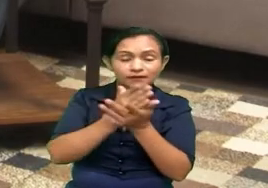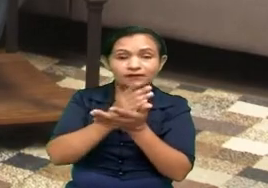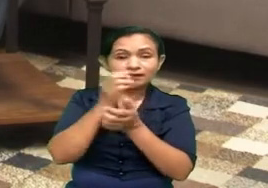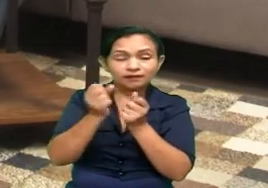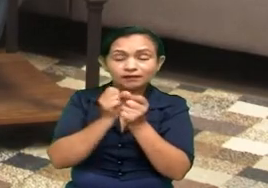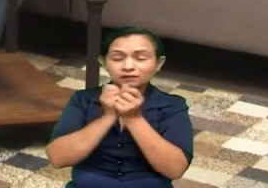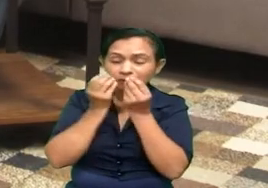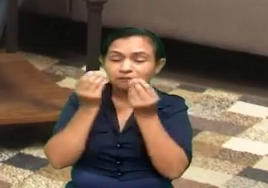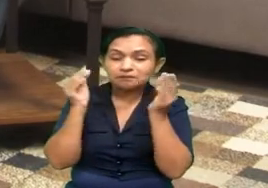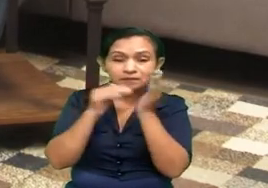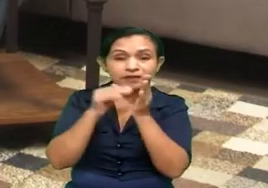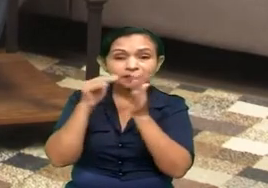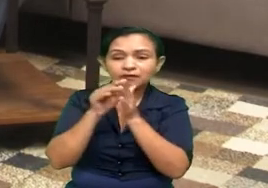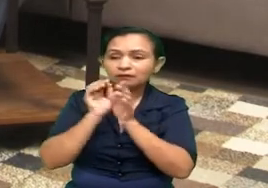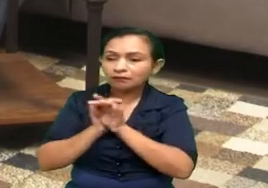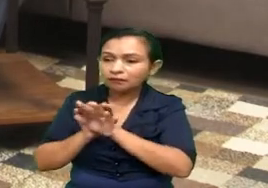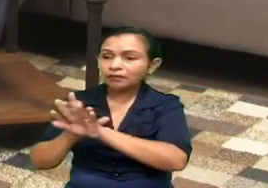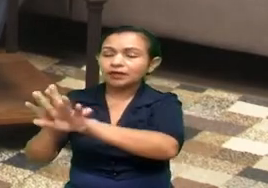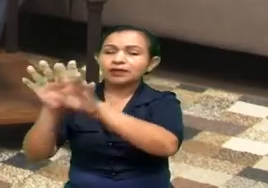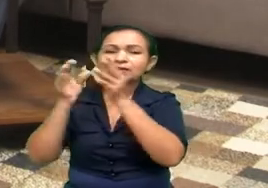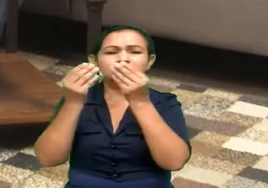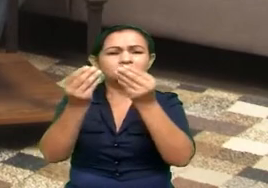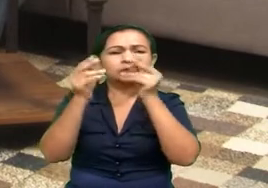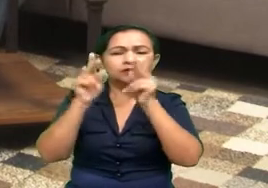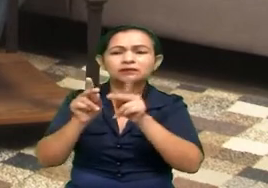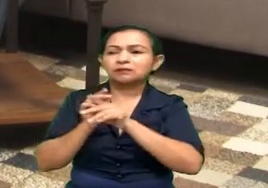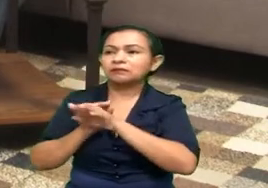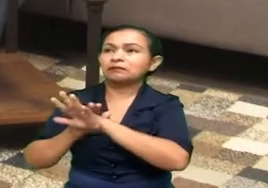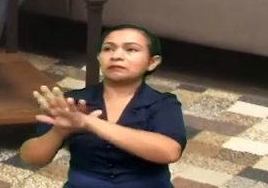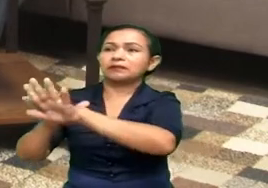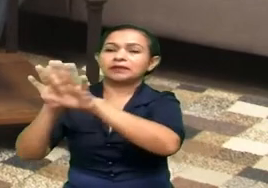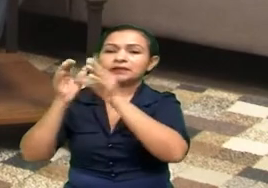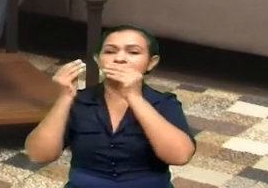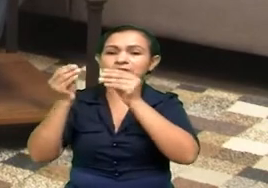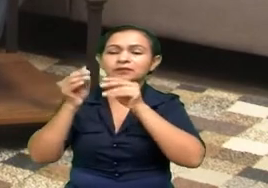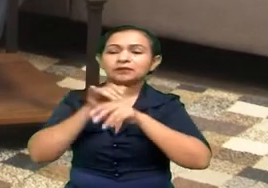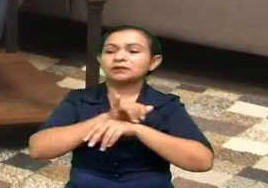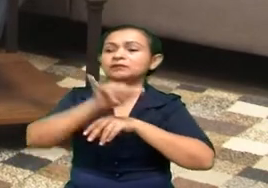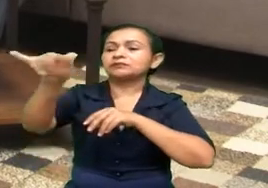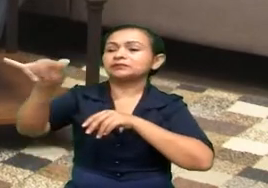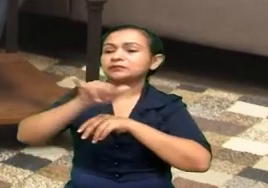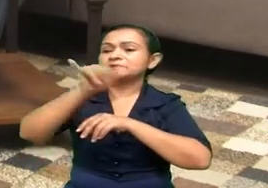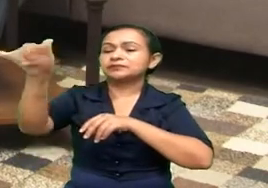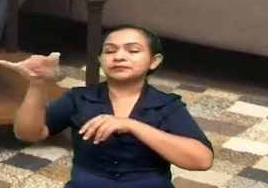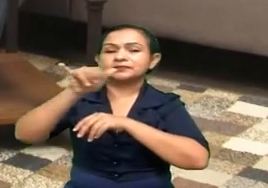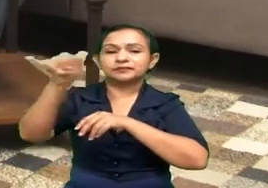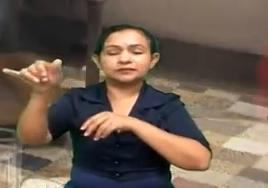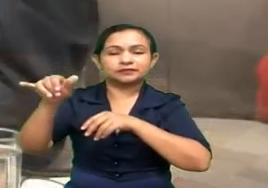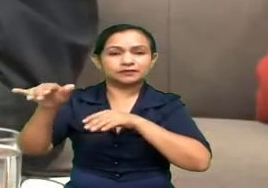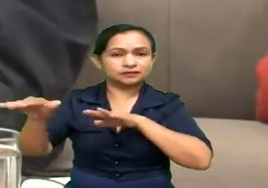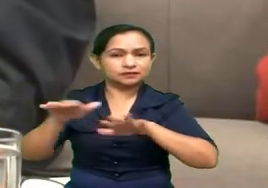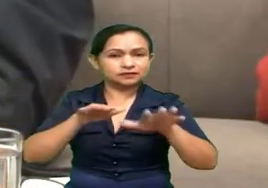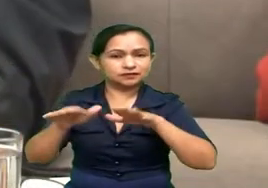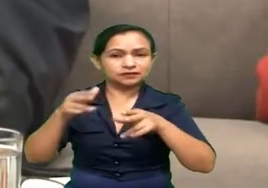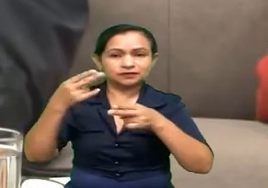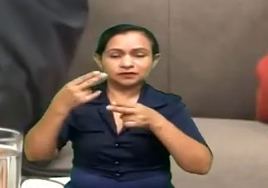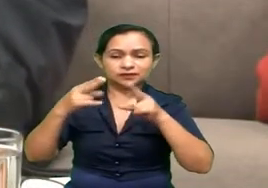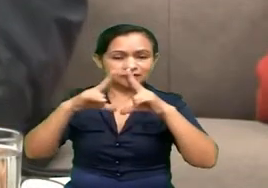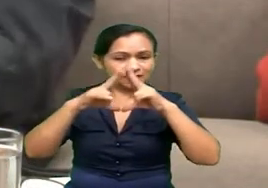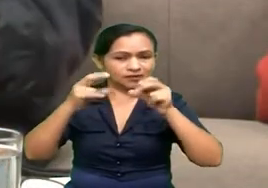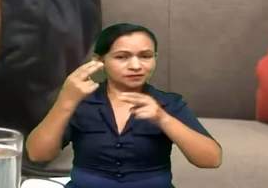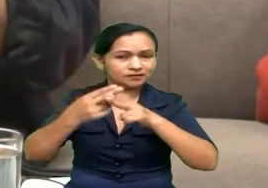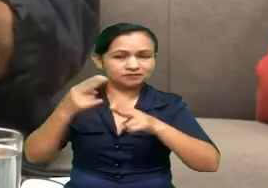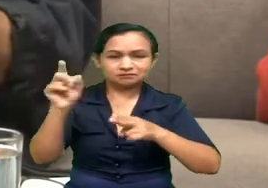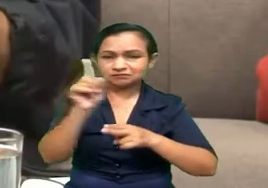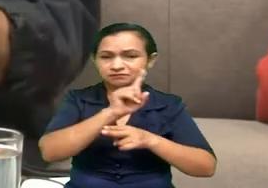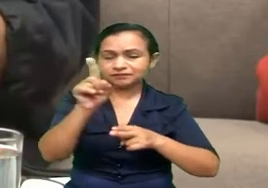por millones. Aquí están saliendo en desbandada un montón de gente que no debiera de llamarse nicaragüense,